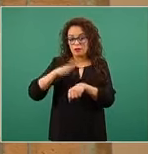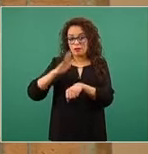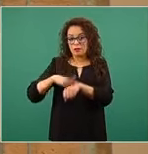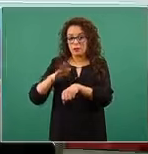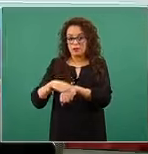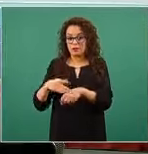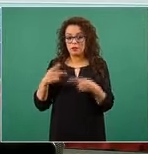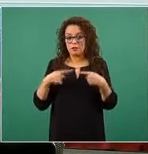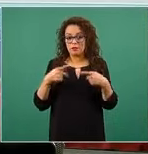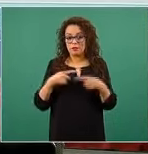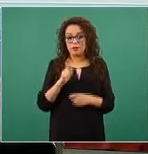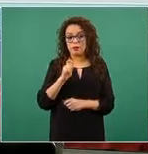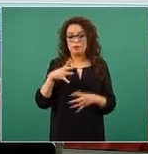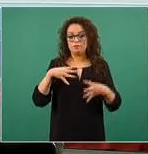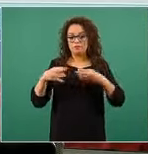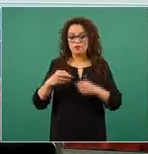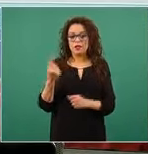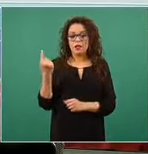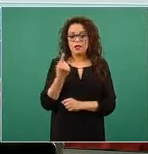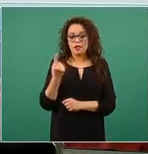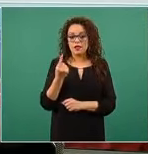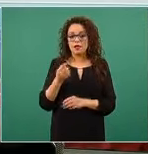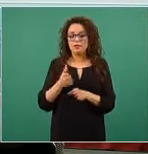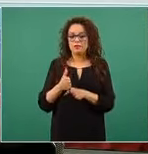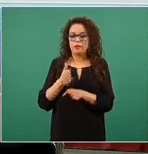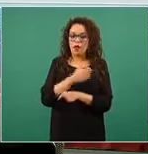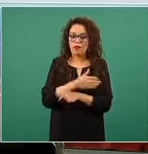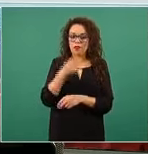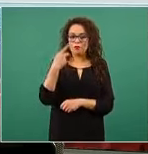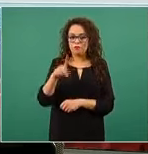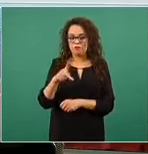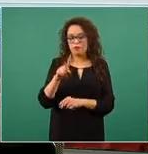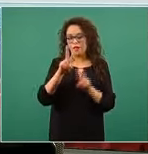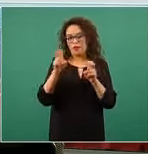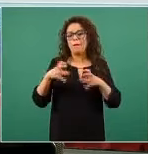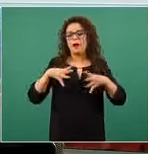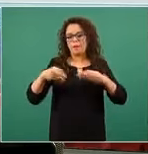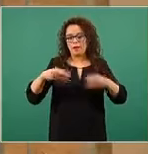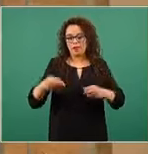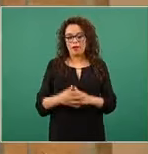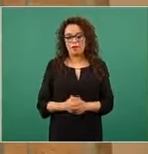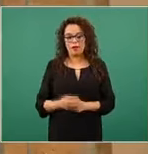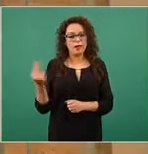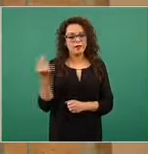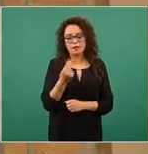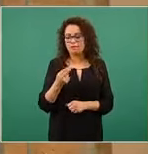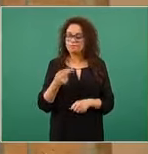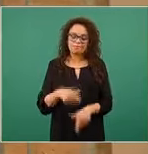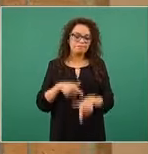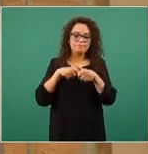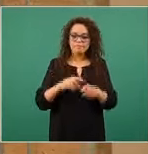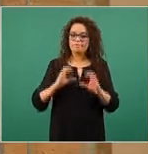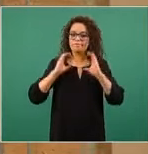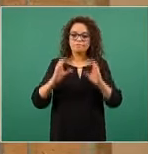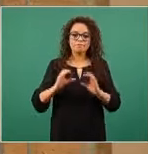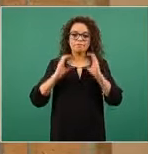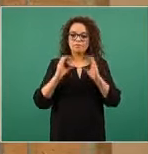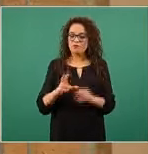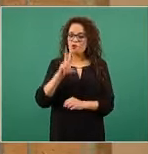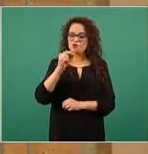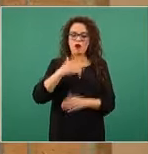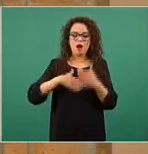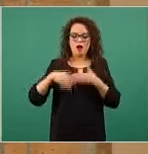crecimiento en relación a su comportamiento epidémico, a redoblar esfuerzos. No vamos a cansar de